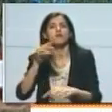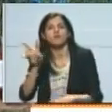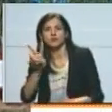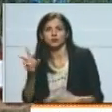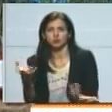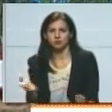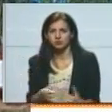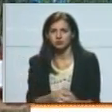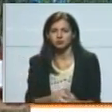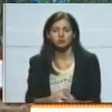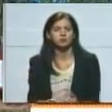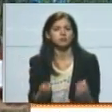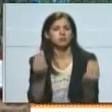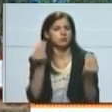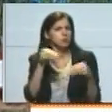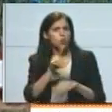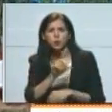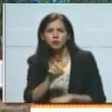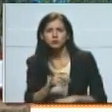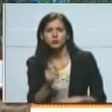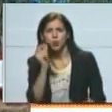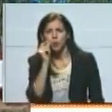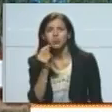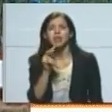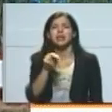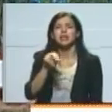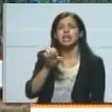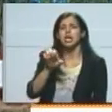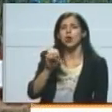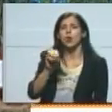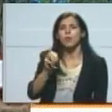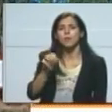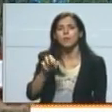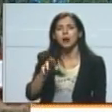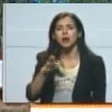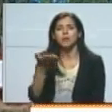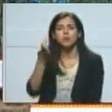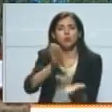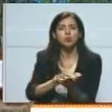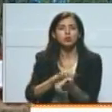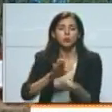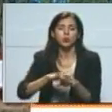vil asesinato de Neomar Lander por impacto de bomba lacrimógena.